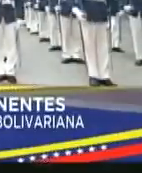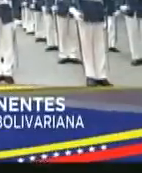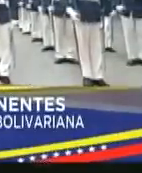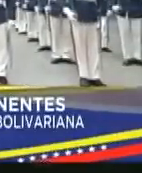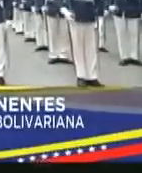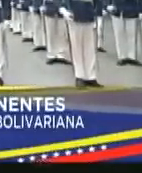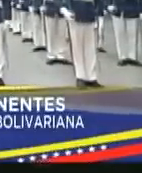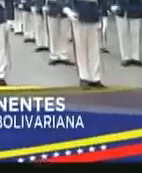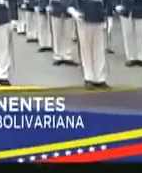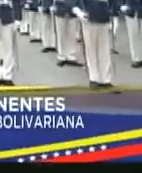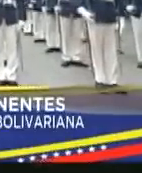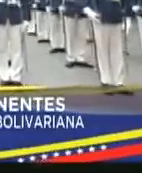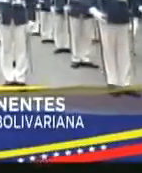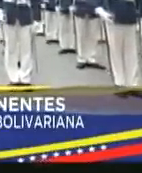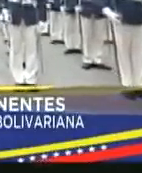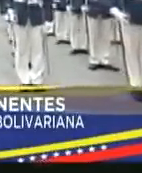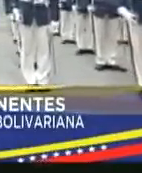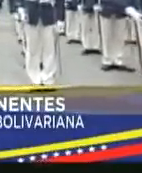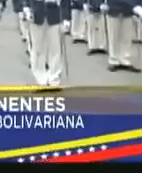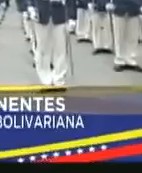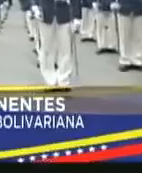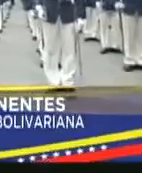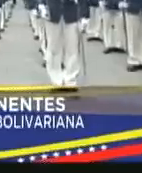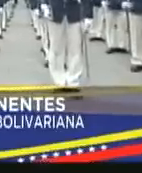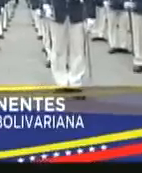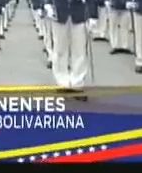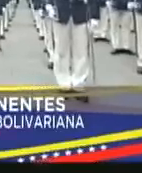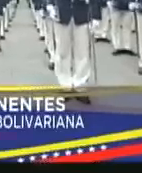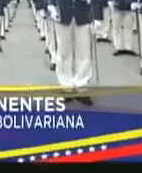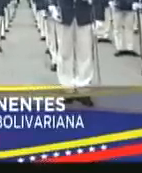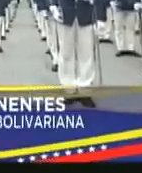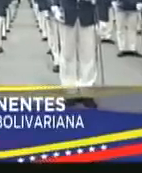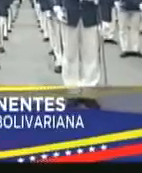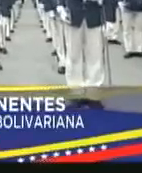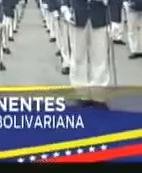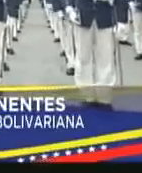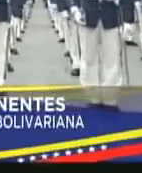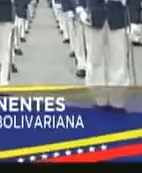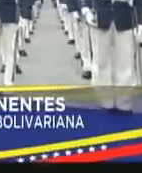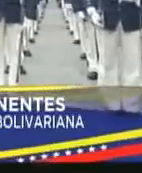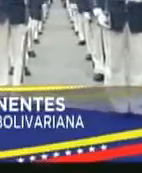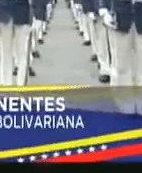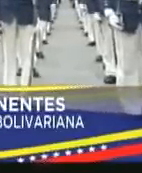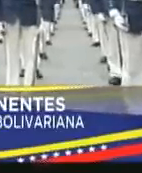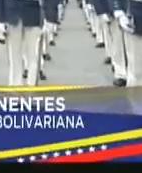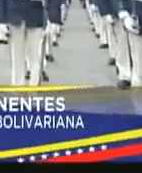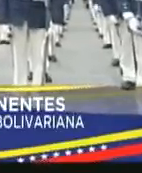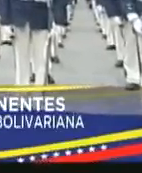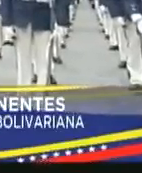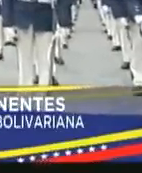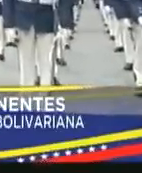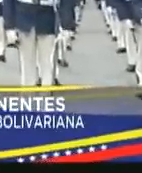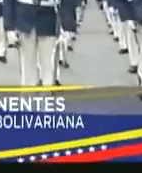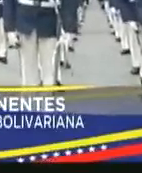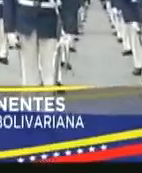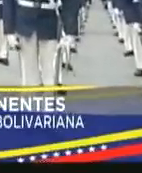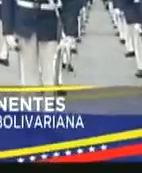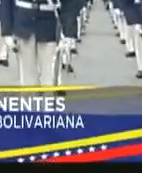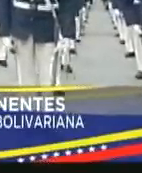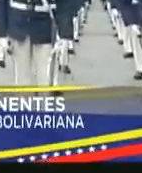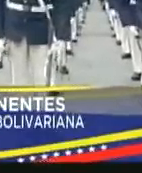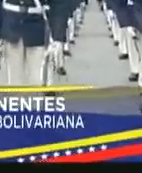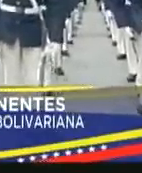Importante acto de transmisión de mando que se lleva a cabo desde la sede del Ministerio del Poder Popular para la Defensa, encabezado por